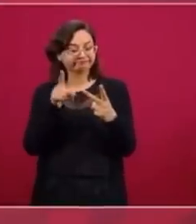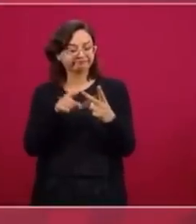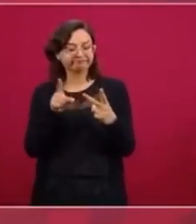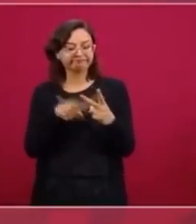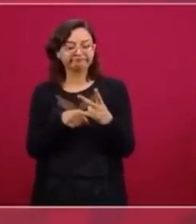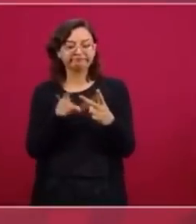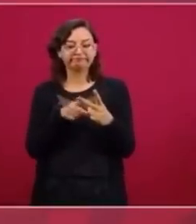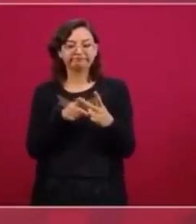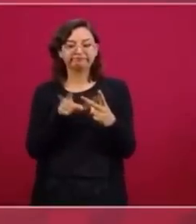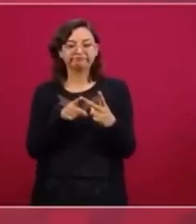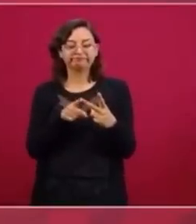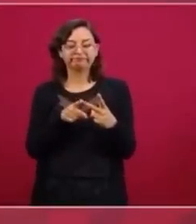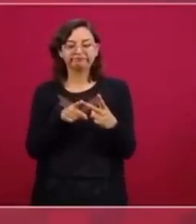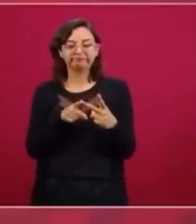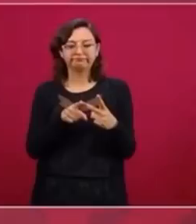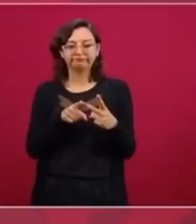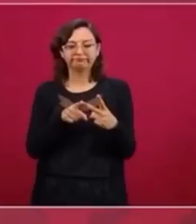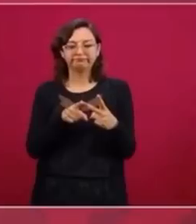Imagínense lo que hemos padecido